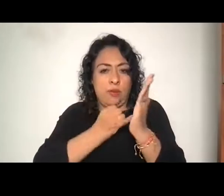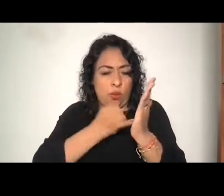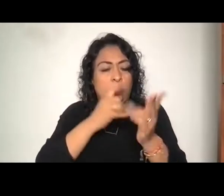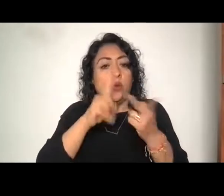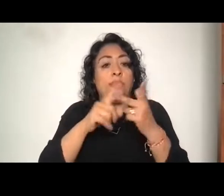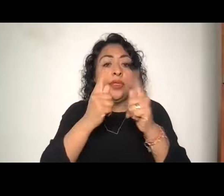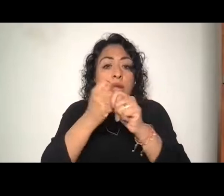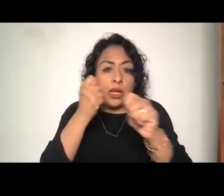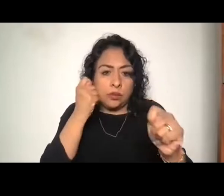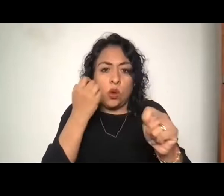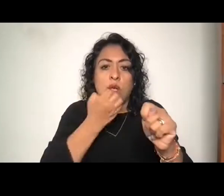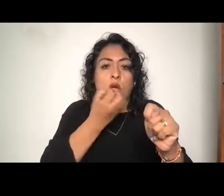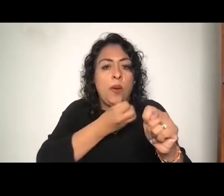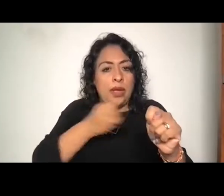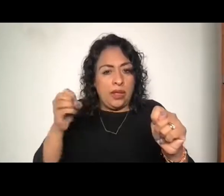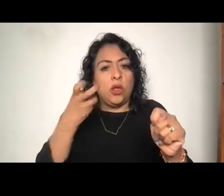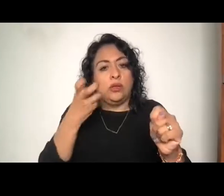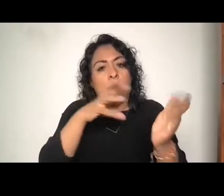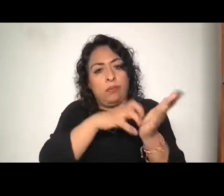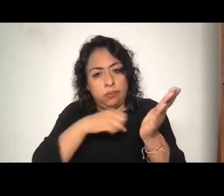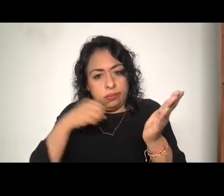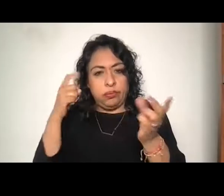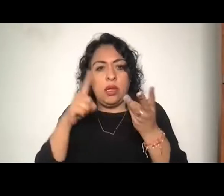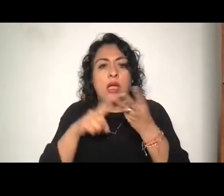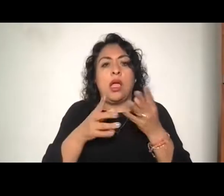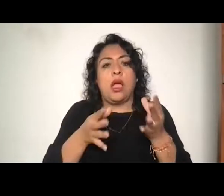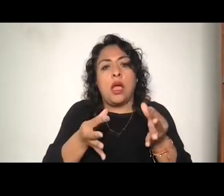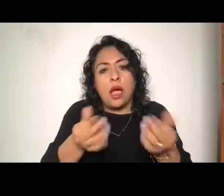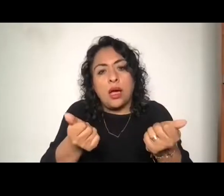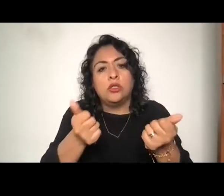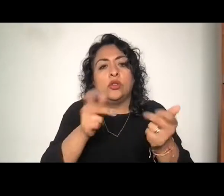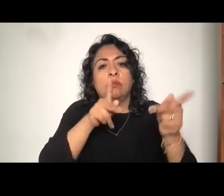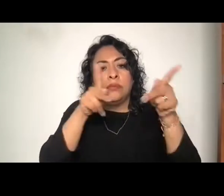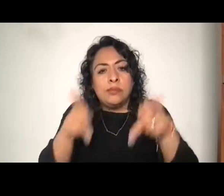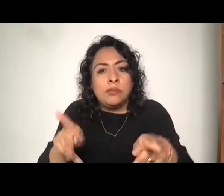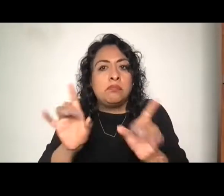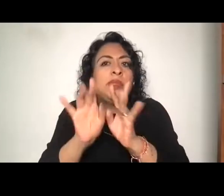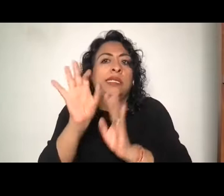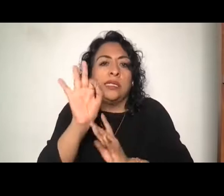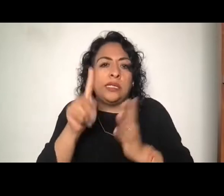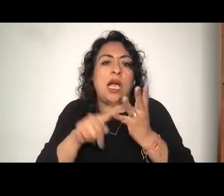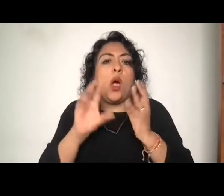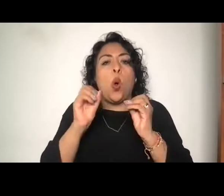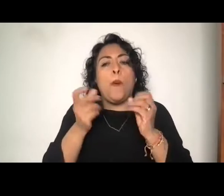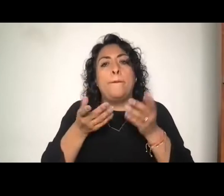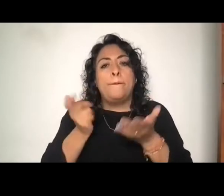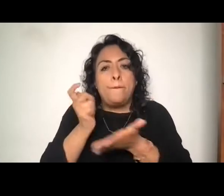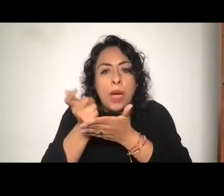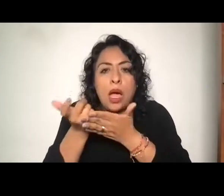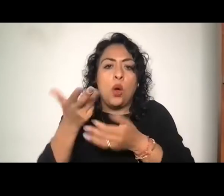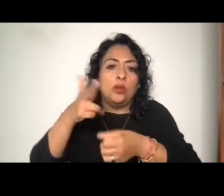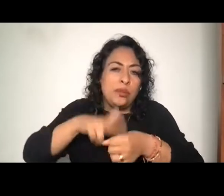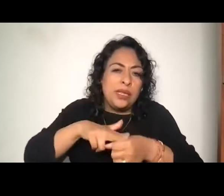transporte escolar obligatorio si tiene que pagarlo, gastos funerarios si los tuvo, gastos médicos también si los